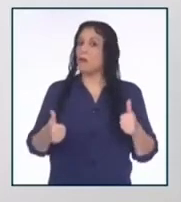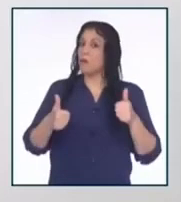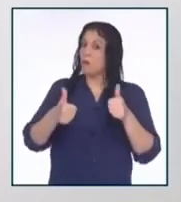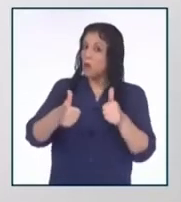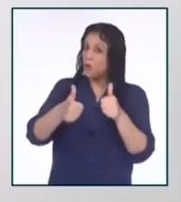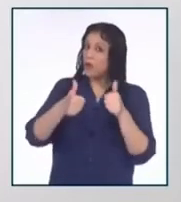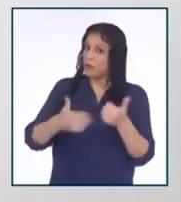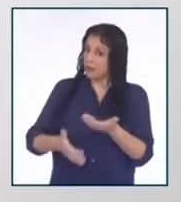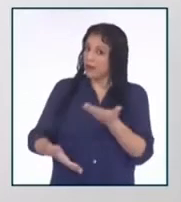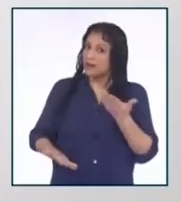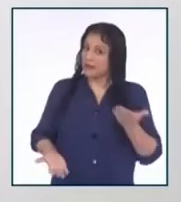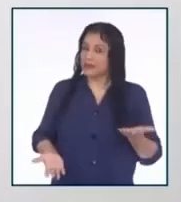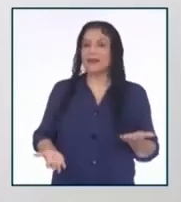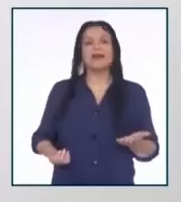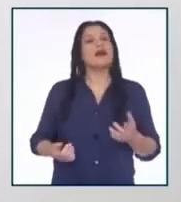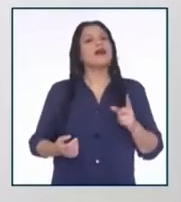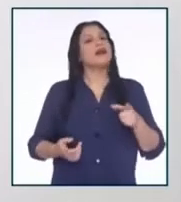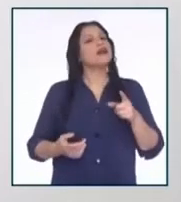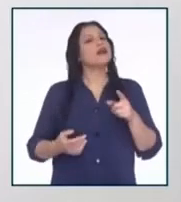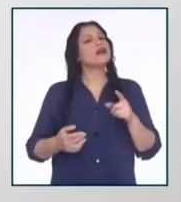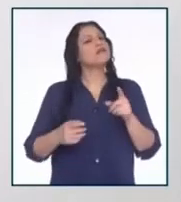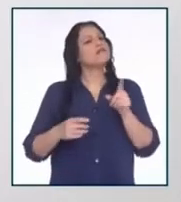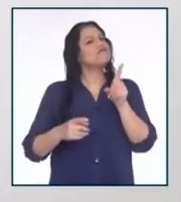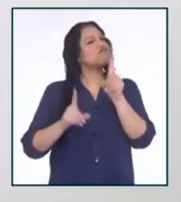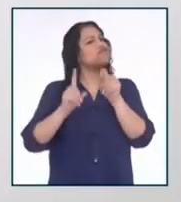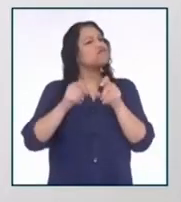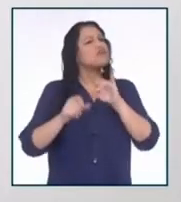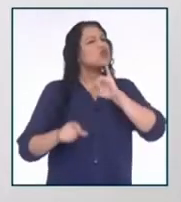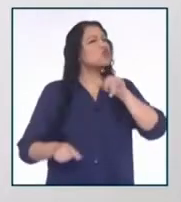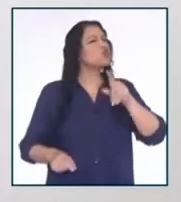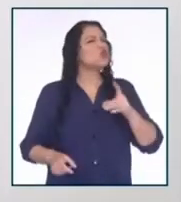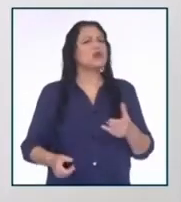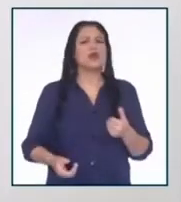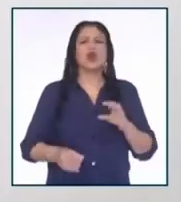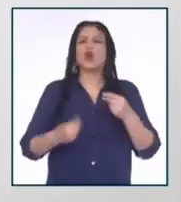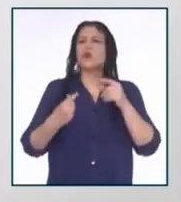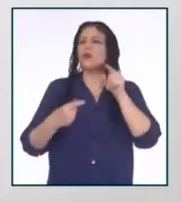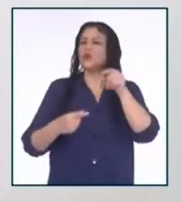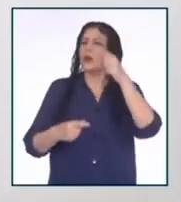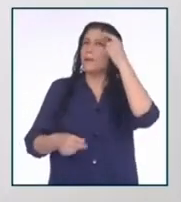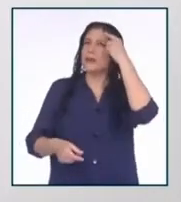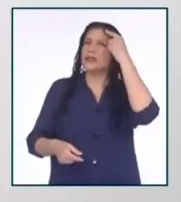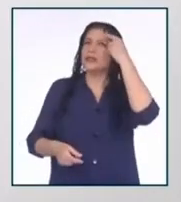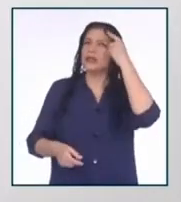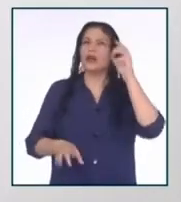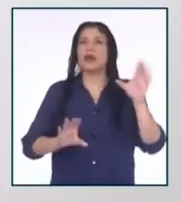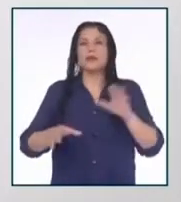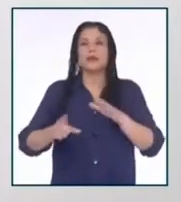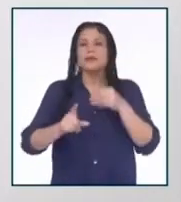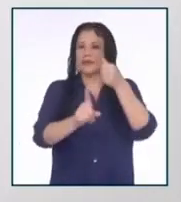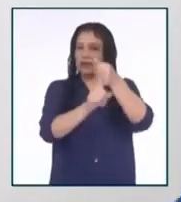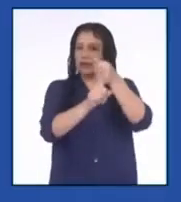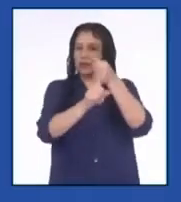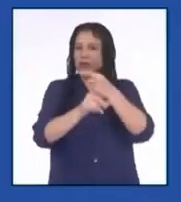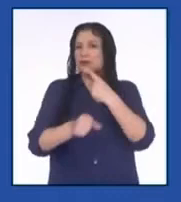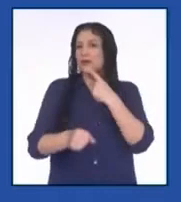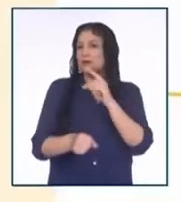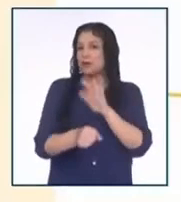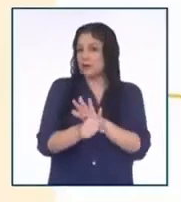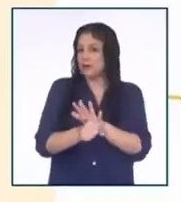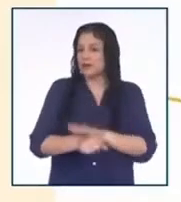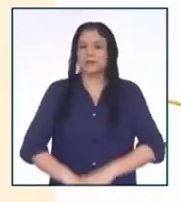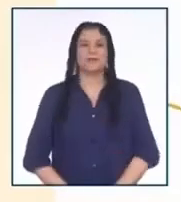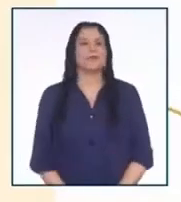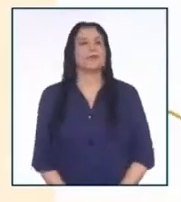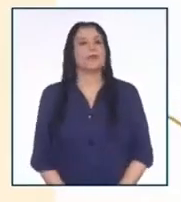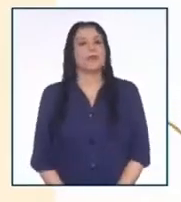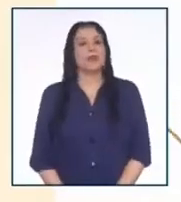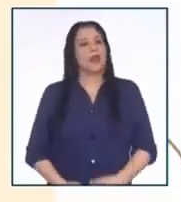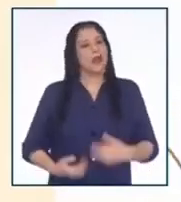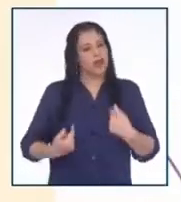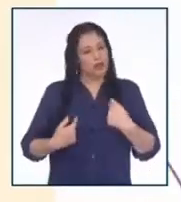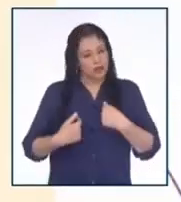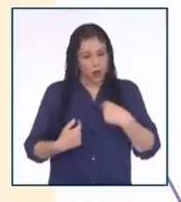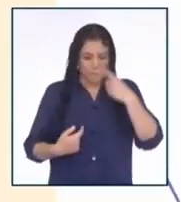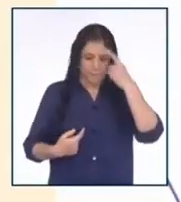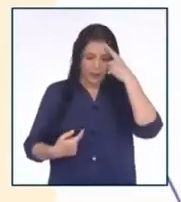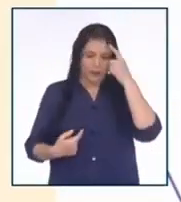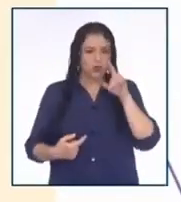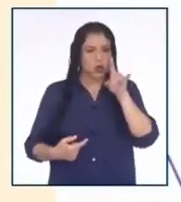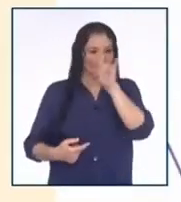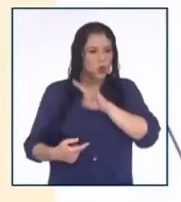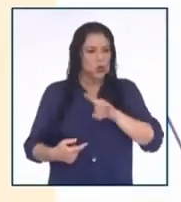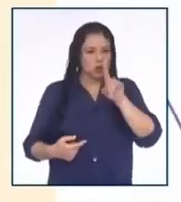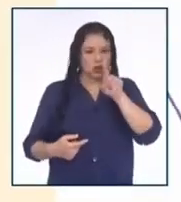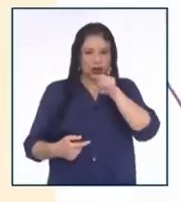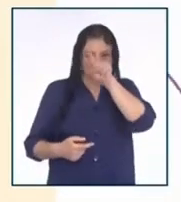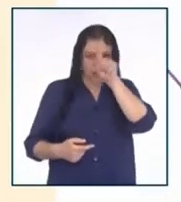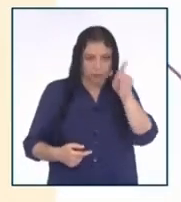Muy bien, Stephanie. Y en tu caso, Junior, ¿cómo has pensado que va a ser tu compromiso? En mi caso pienso utilizar